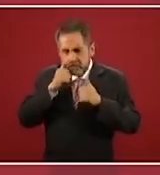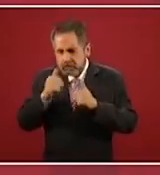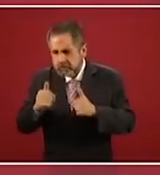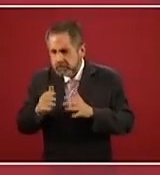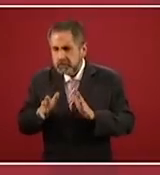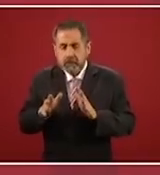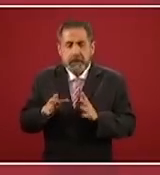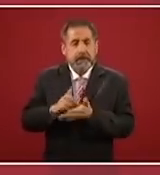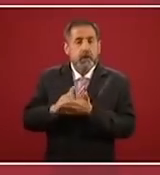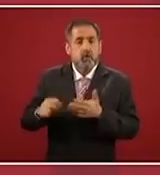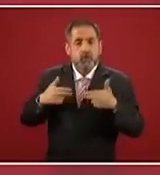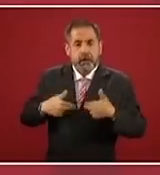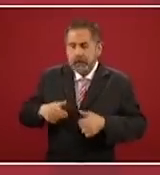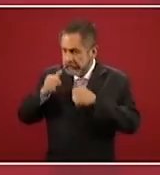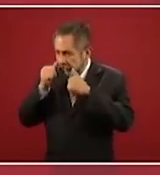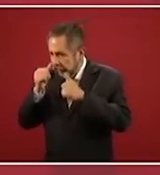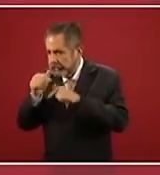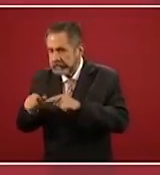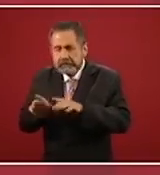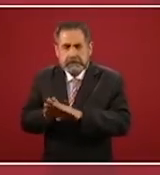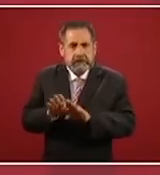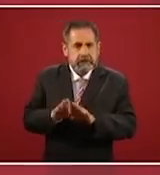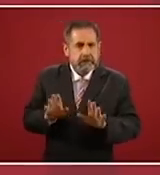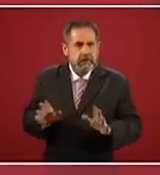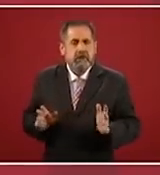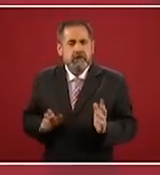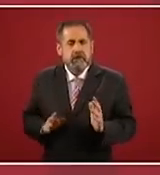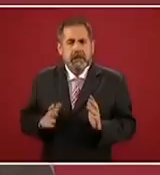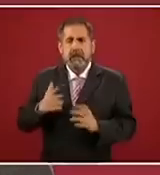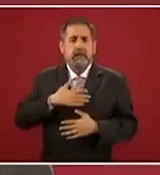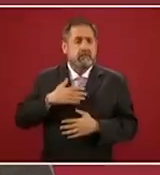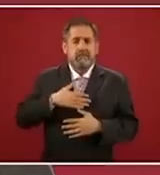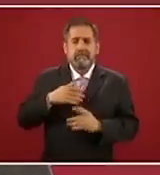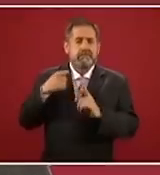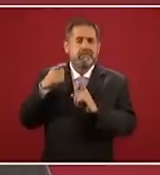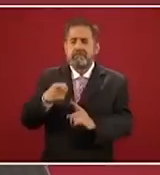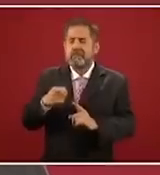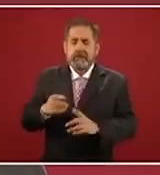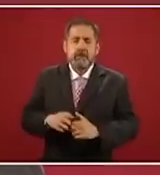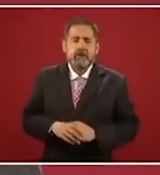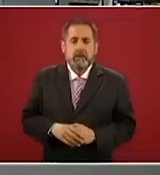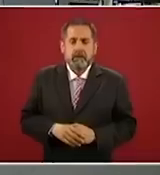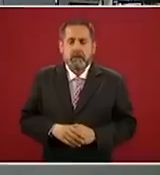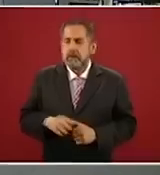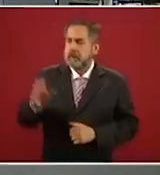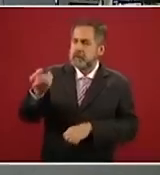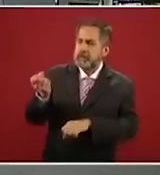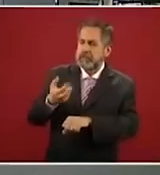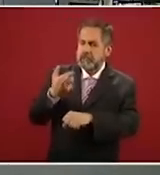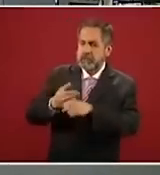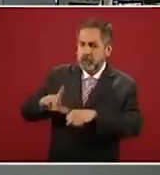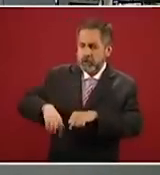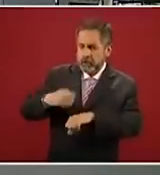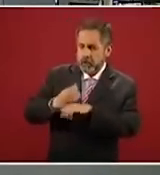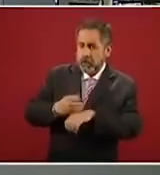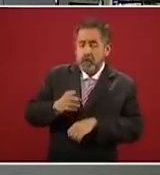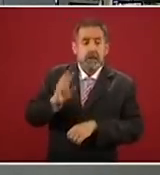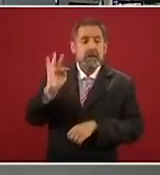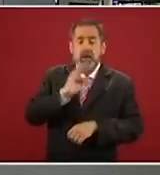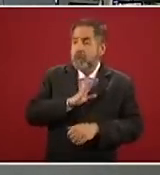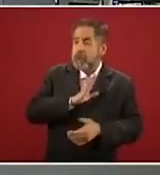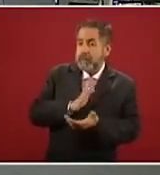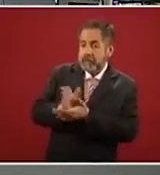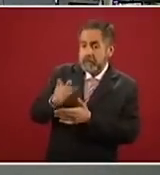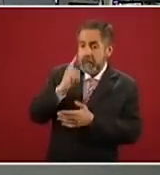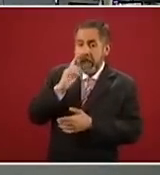garantizar los derechos humanos. Esa es nuestra labor. ¿La Secretaría de Gobernación podría tomar cartas en el asunto ante